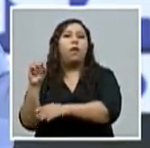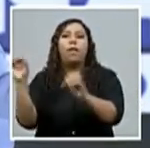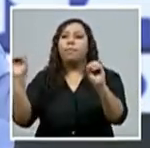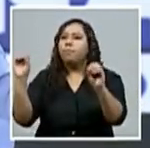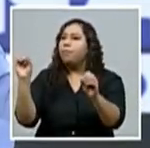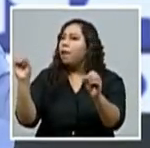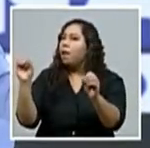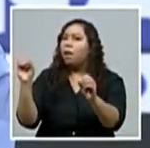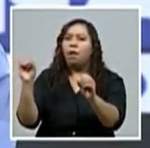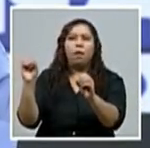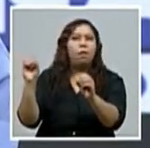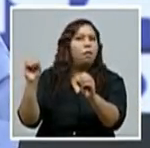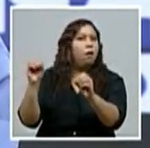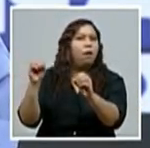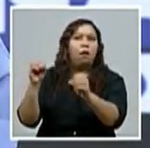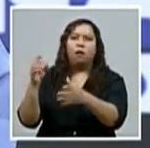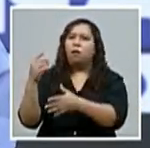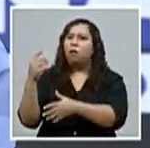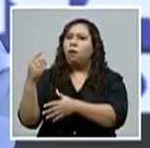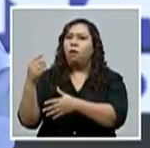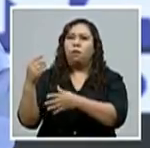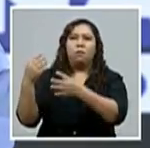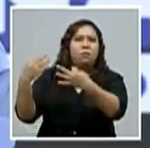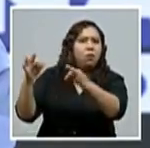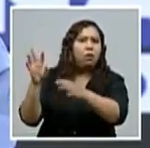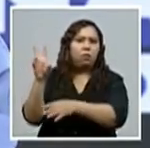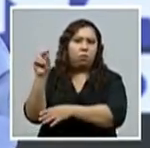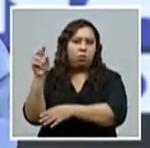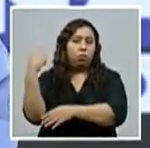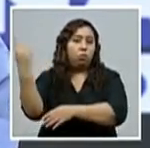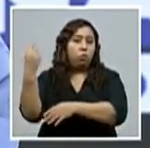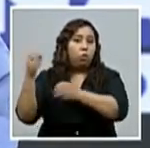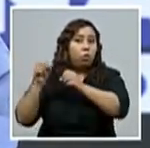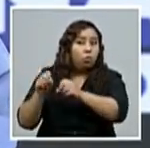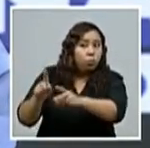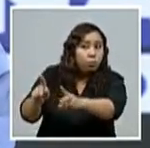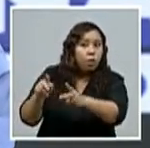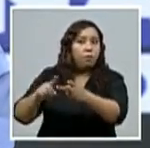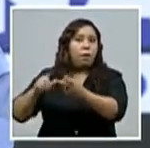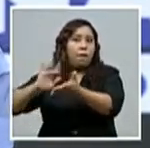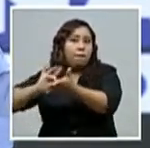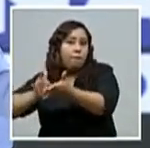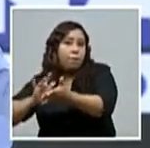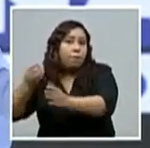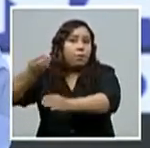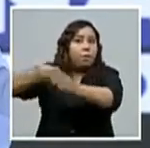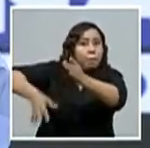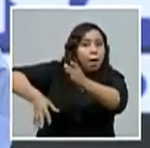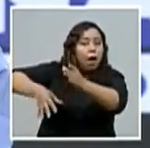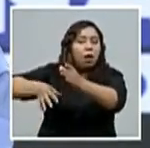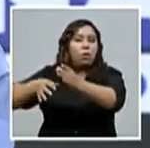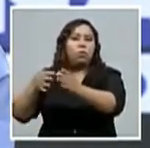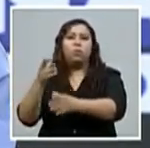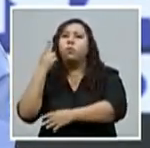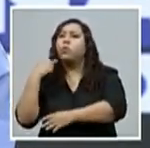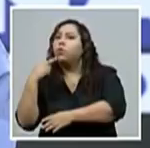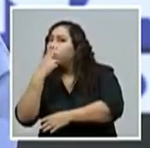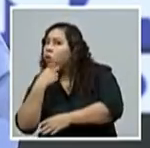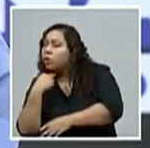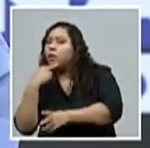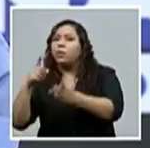apertura a supermercados, farmacias, bancos, cooperativas, ferreterías, sistema financiero en general, restaurantes del